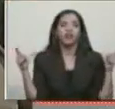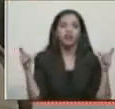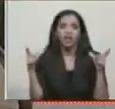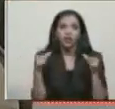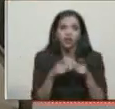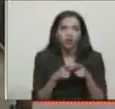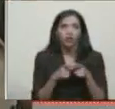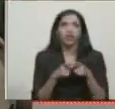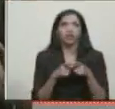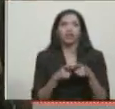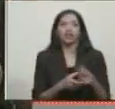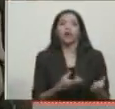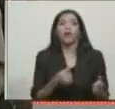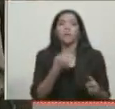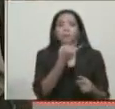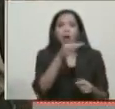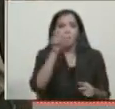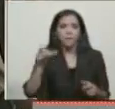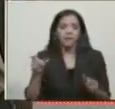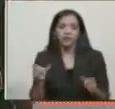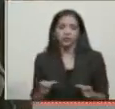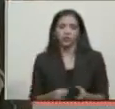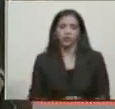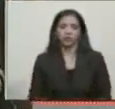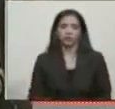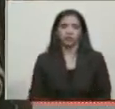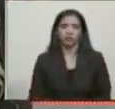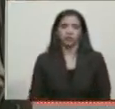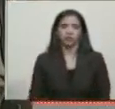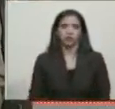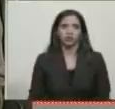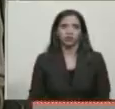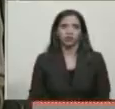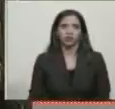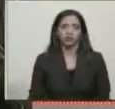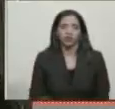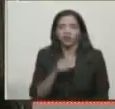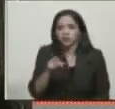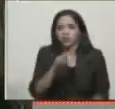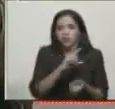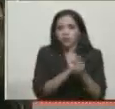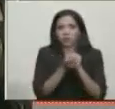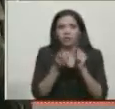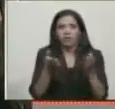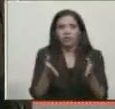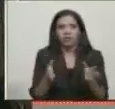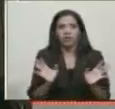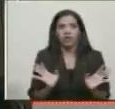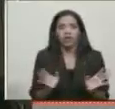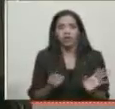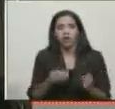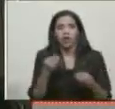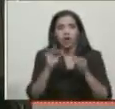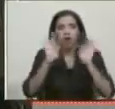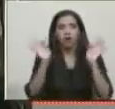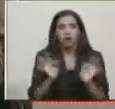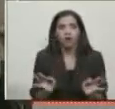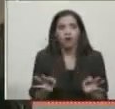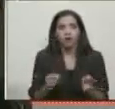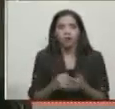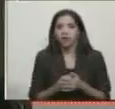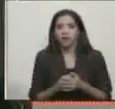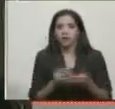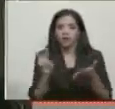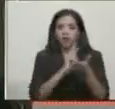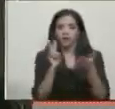reunía con Gabriel García Márquez. ¿Y en qué convertiste eso? En simplemente un mecanismo de traducción de divisa,